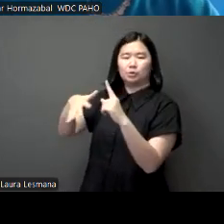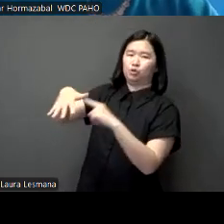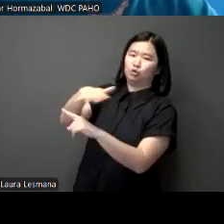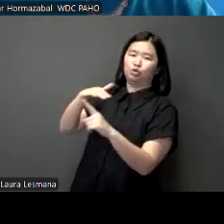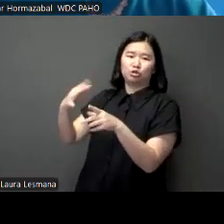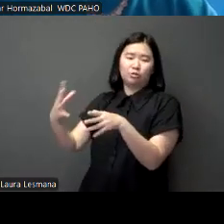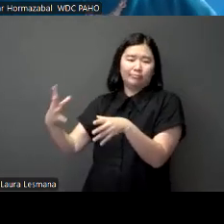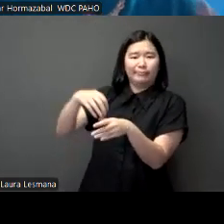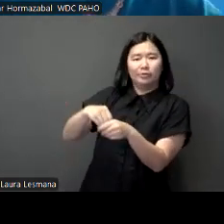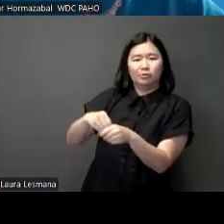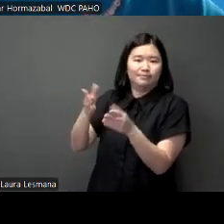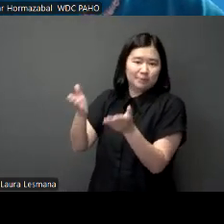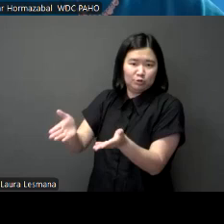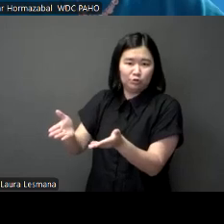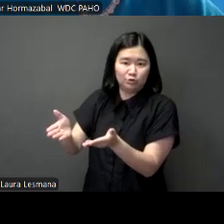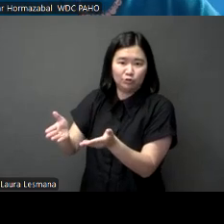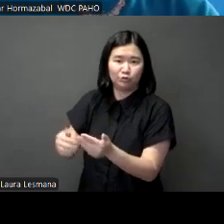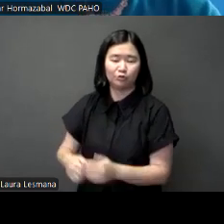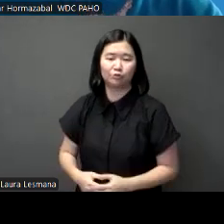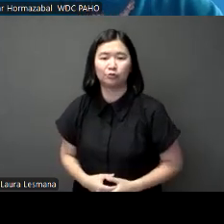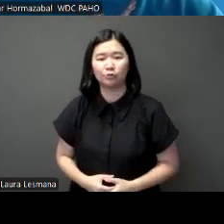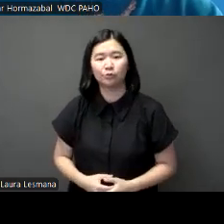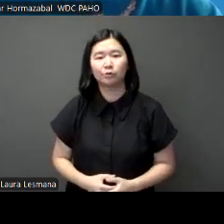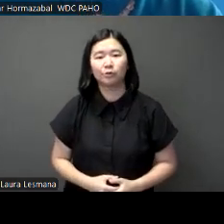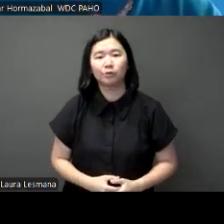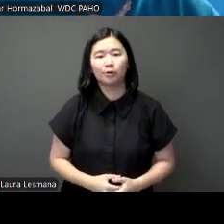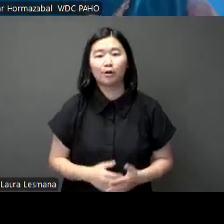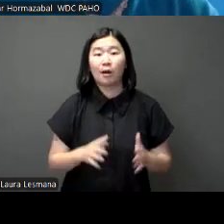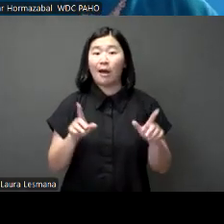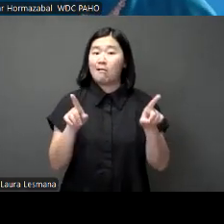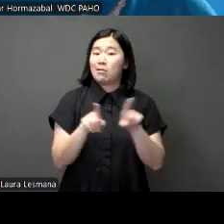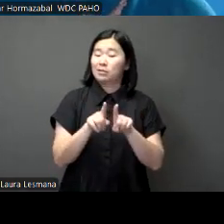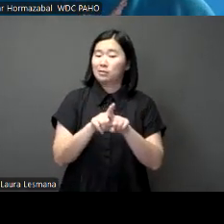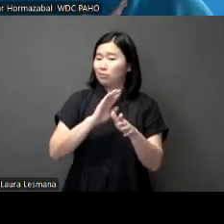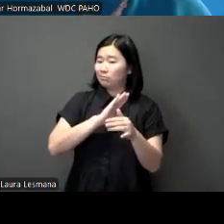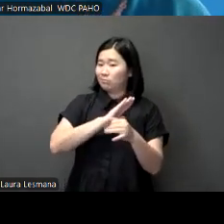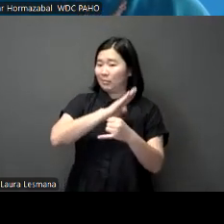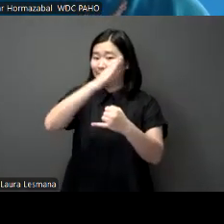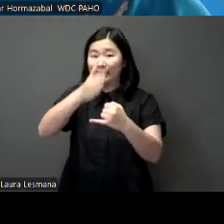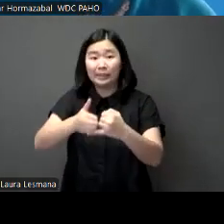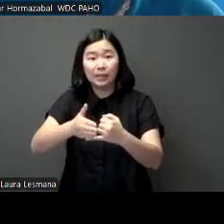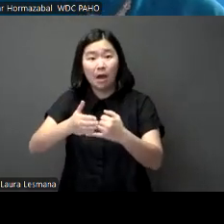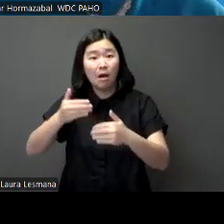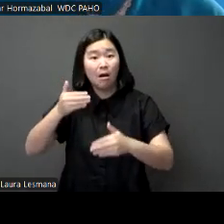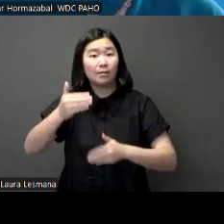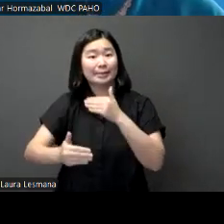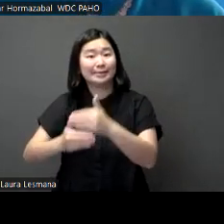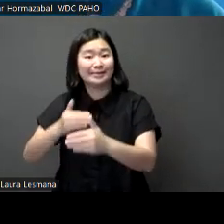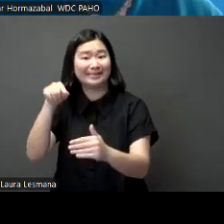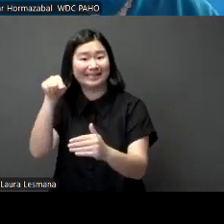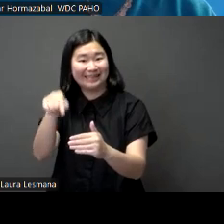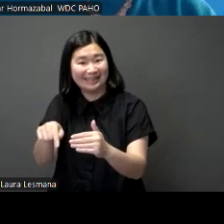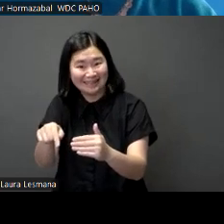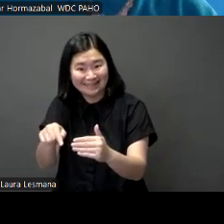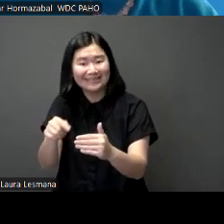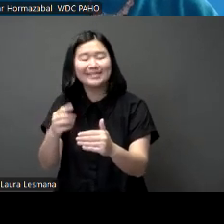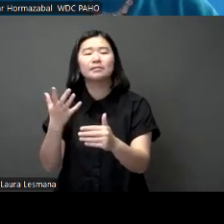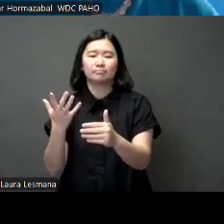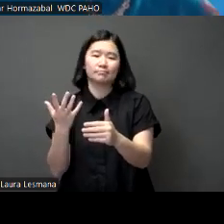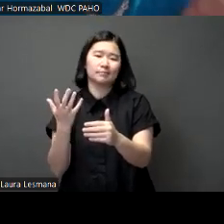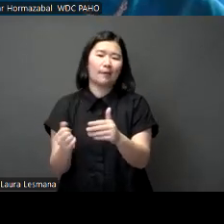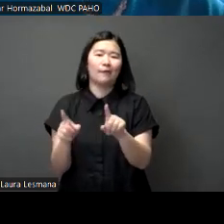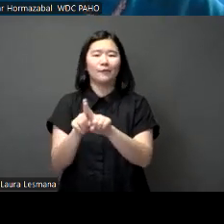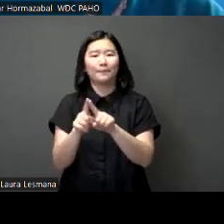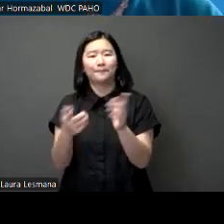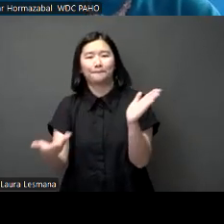temas que se han realizado. Por ejemplo, en los temas de salud perinatal vinculada a lo que eran madres vinculadas a adicciones y